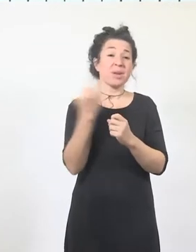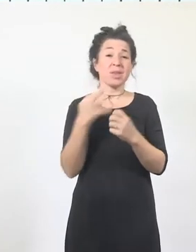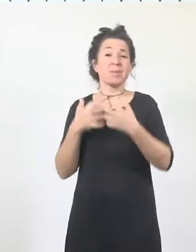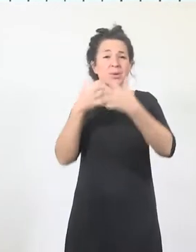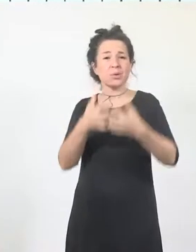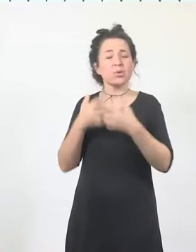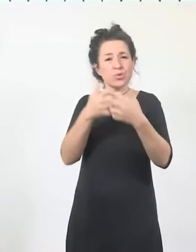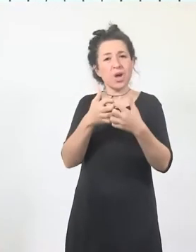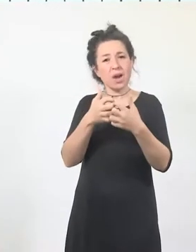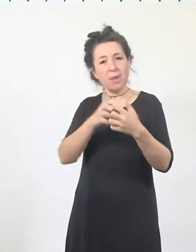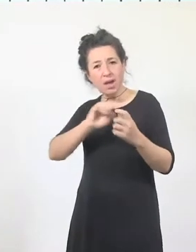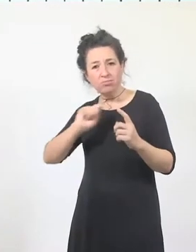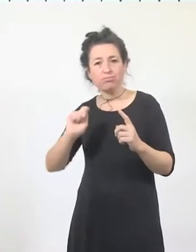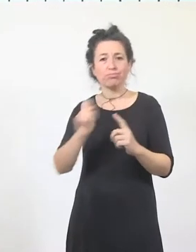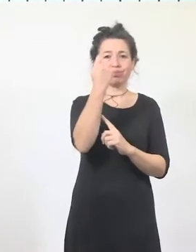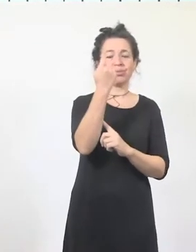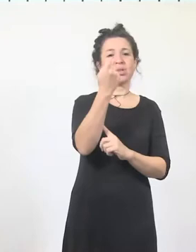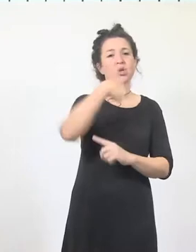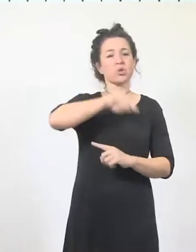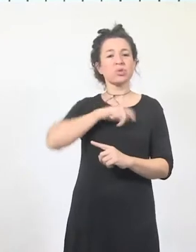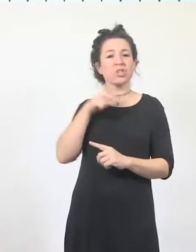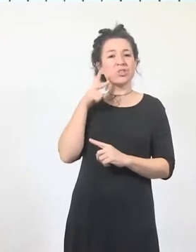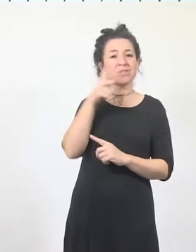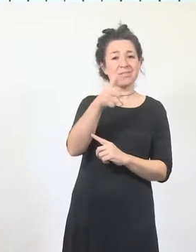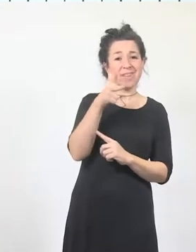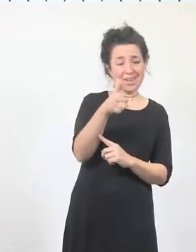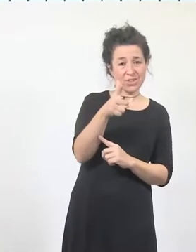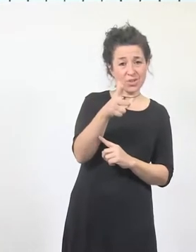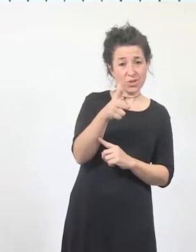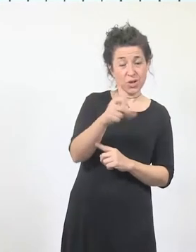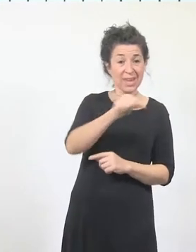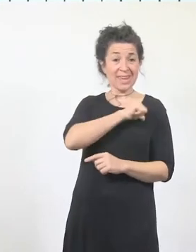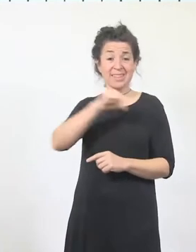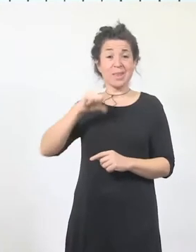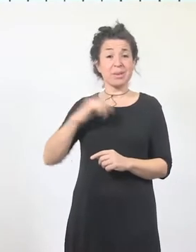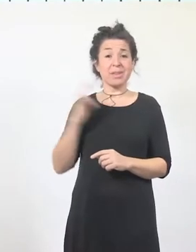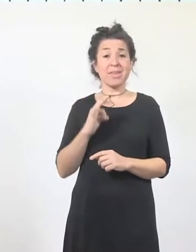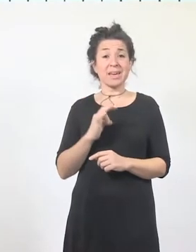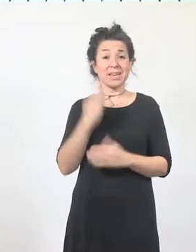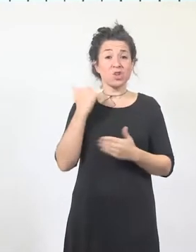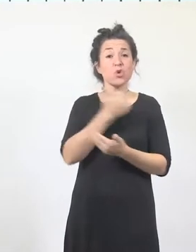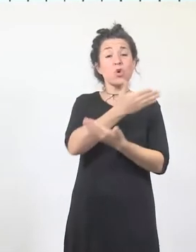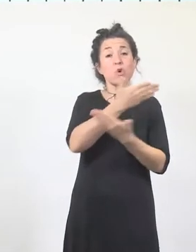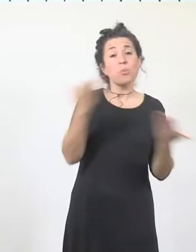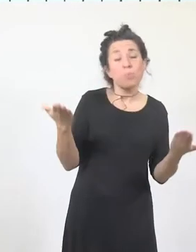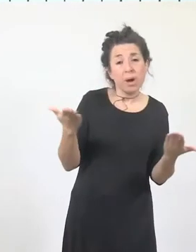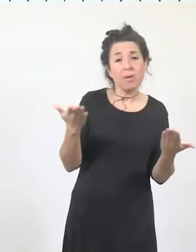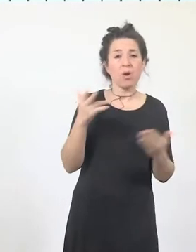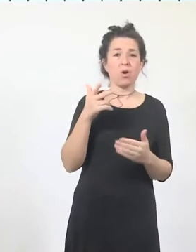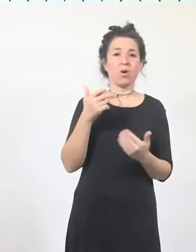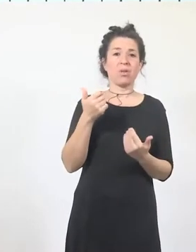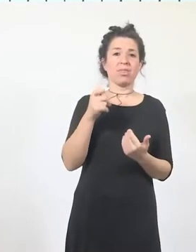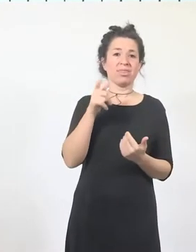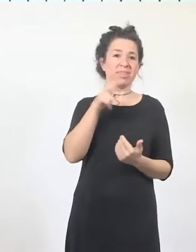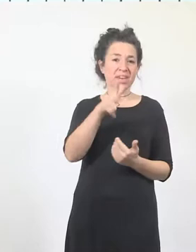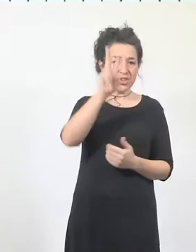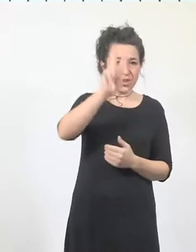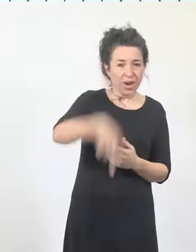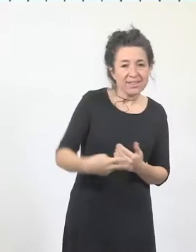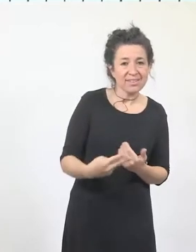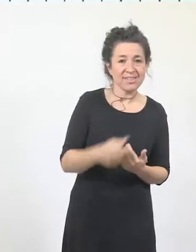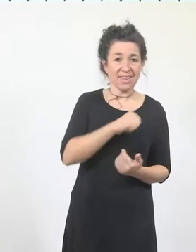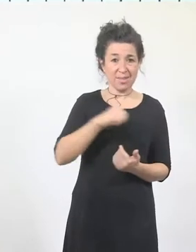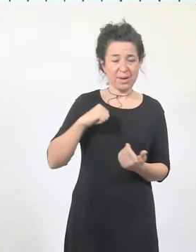que de hecho la independencia es un derecho del pueblo, la autodeterminación es un derecho.